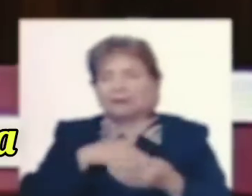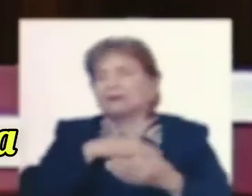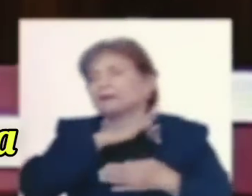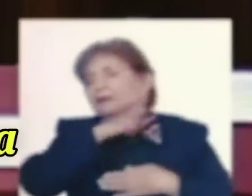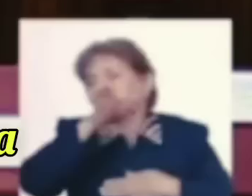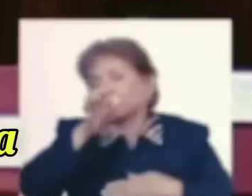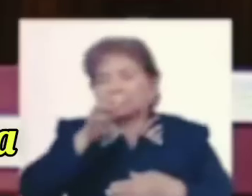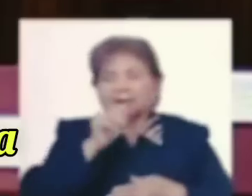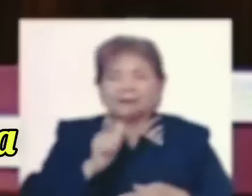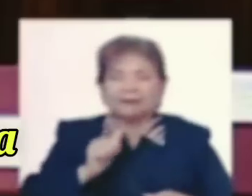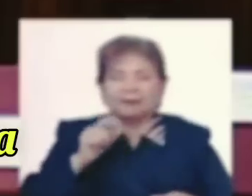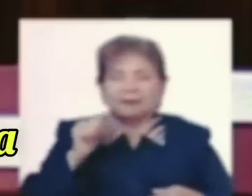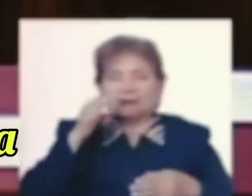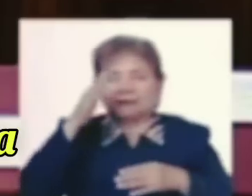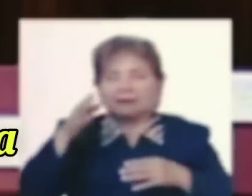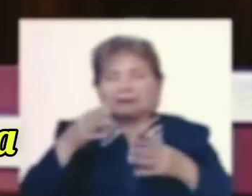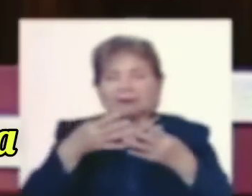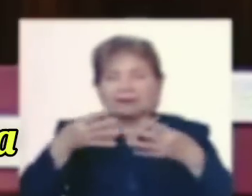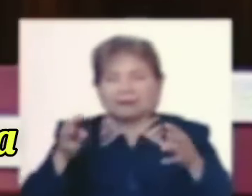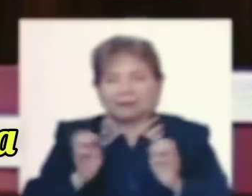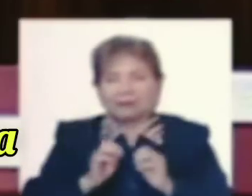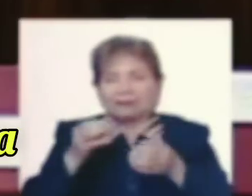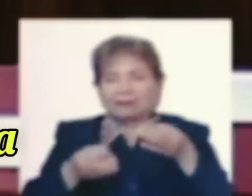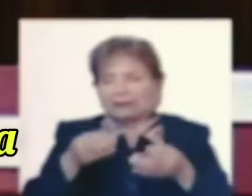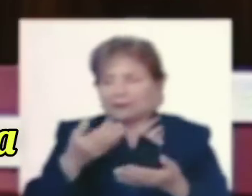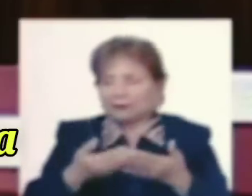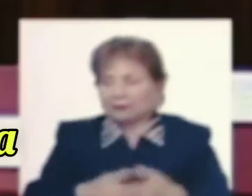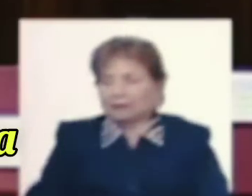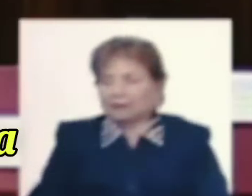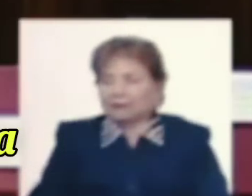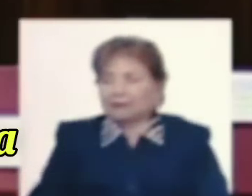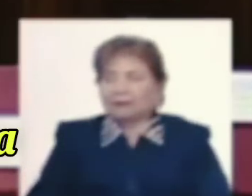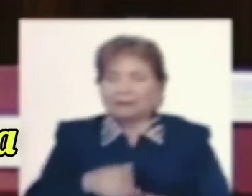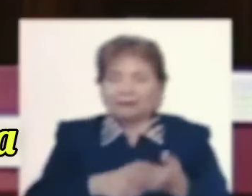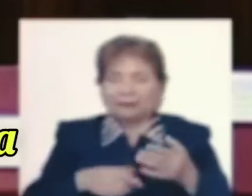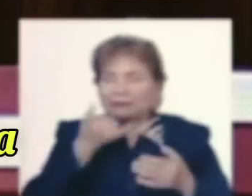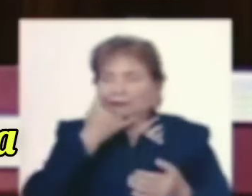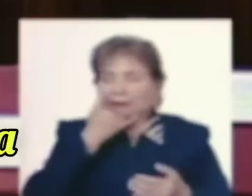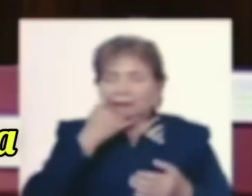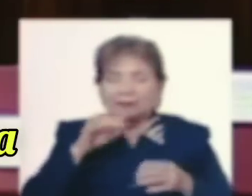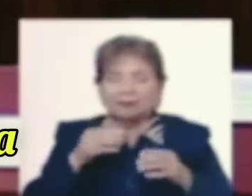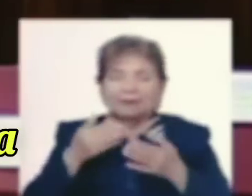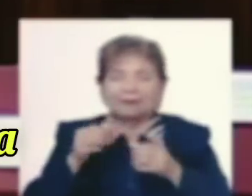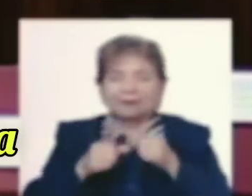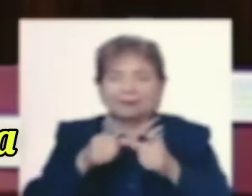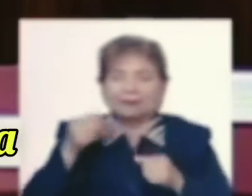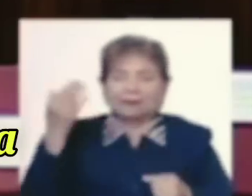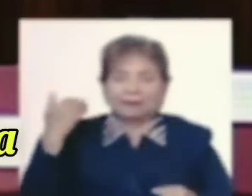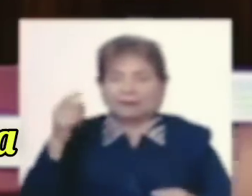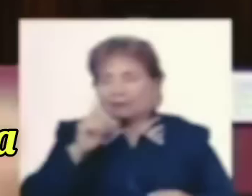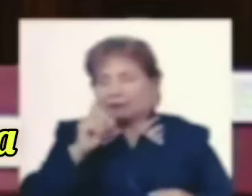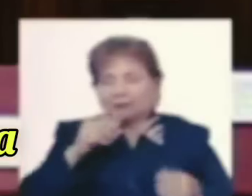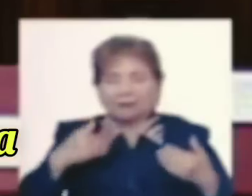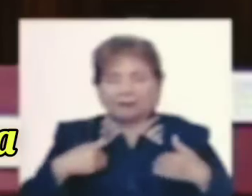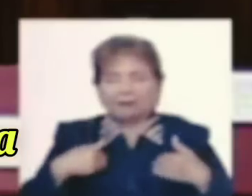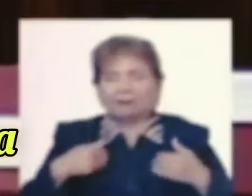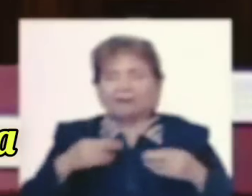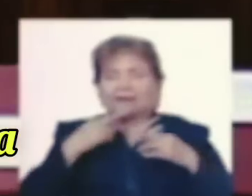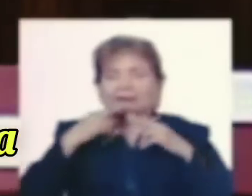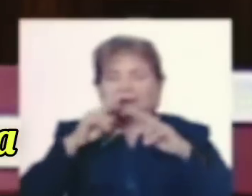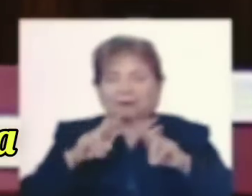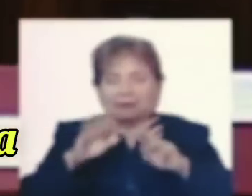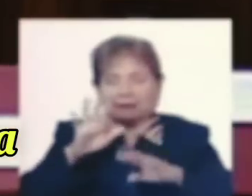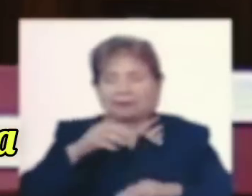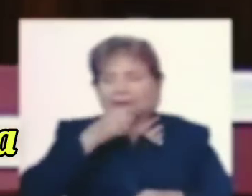acudamos a la sede del Palacio Ejecutivo. Lo que ha sucedido en fecha anterior y que no hemos tenido